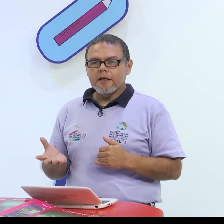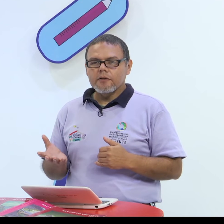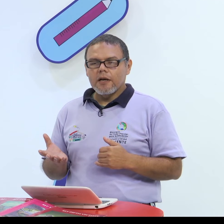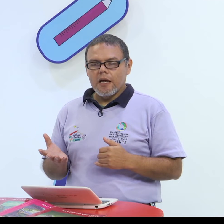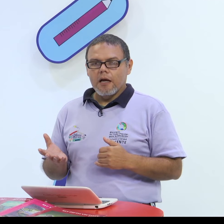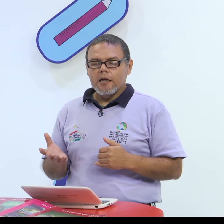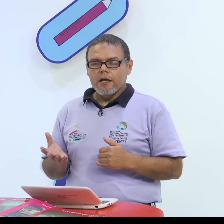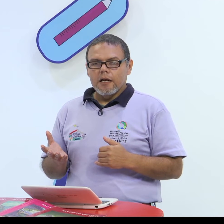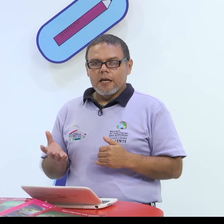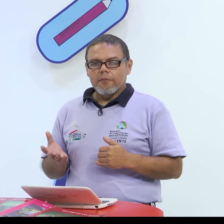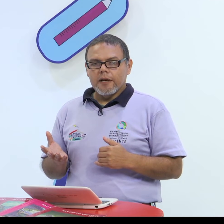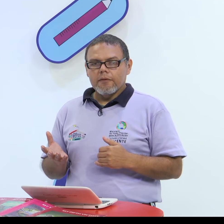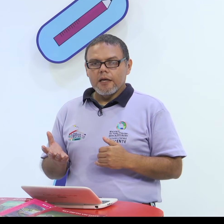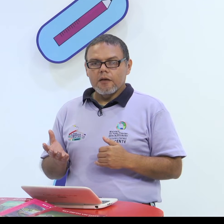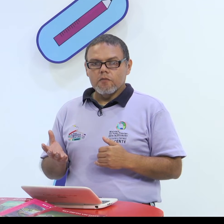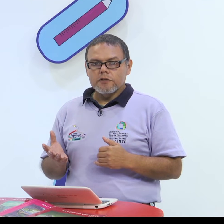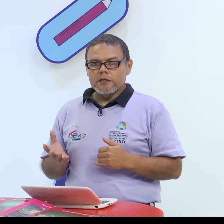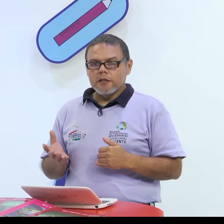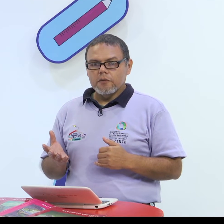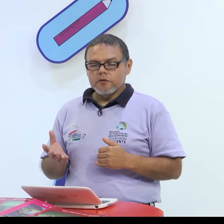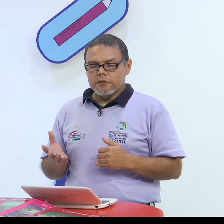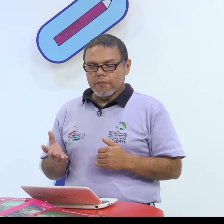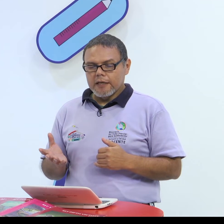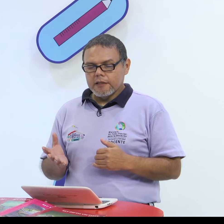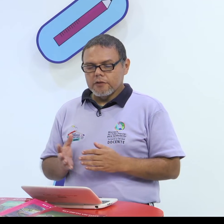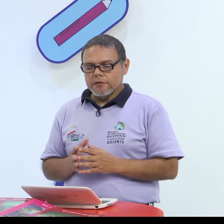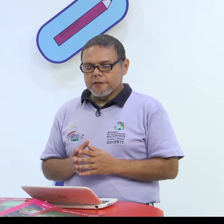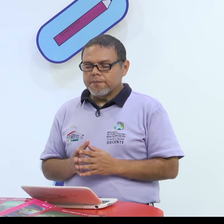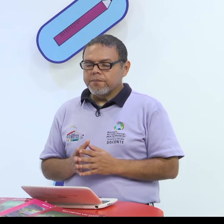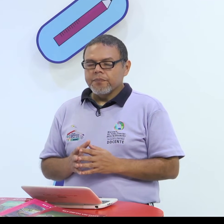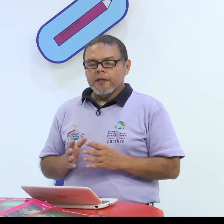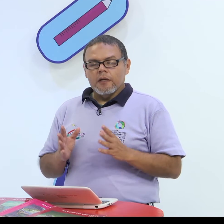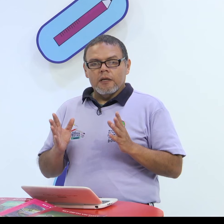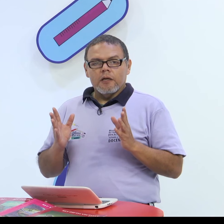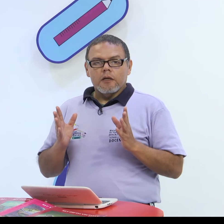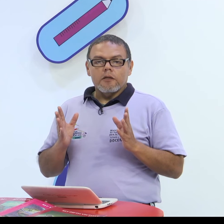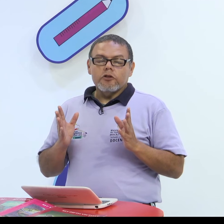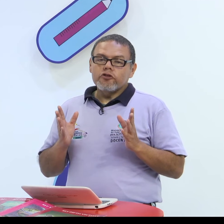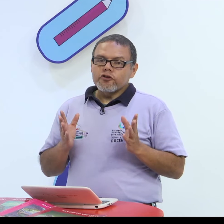está variando la palabra en muchas partes. Entonces,